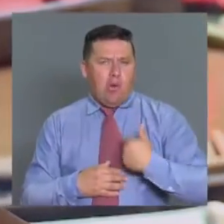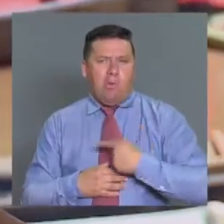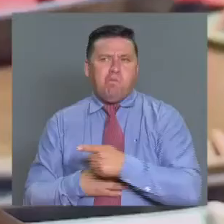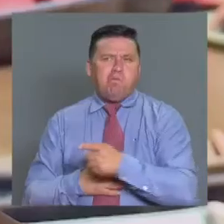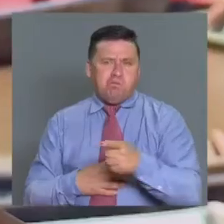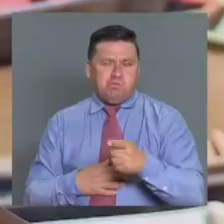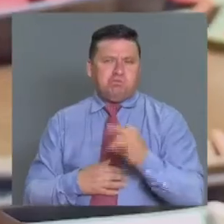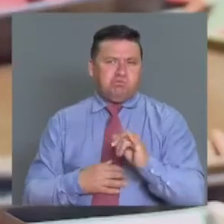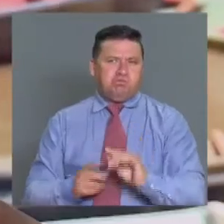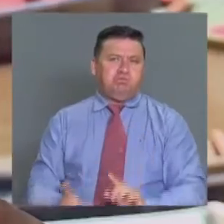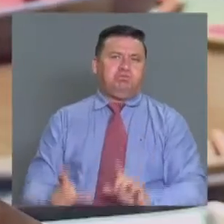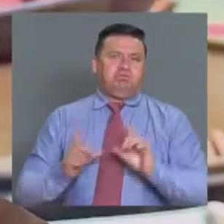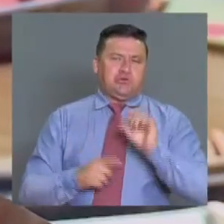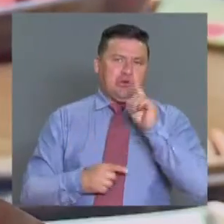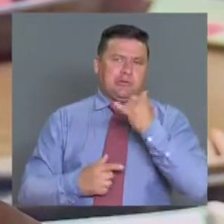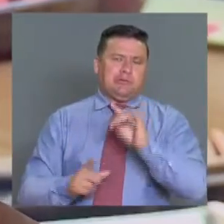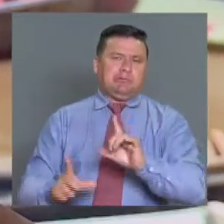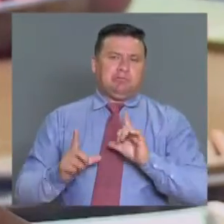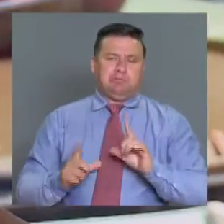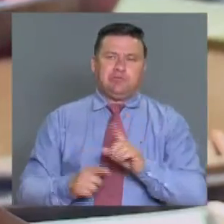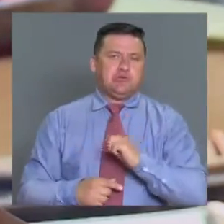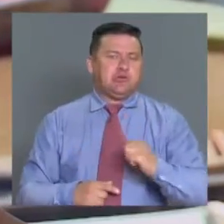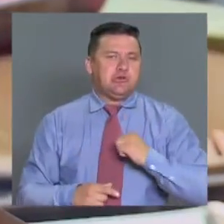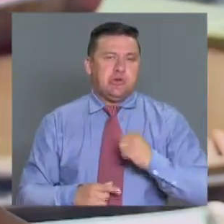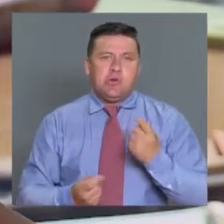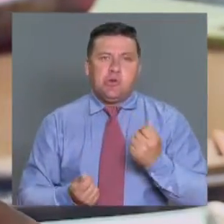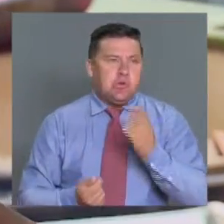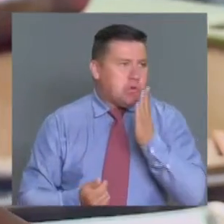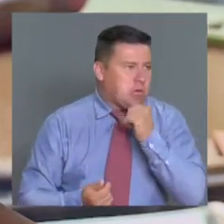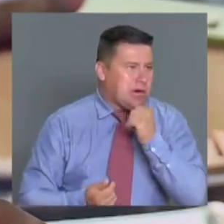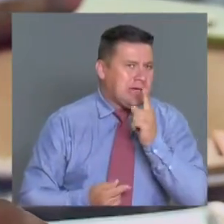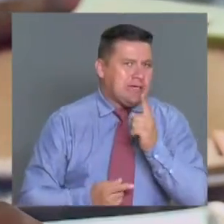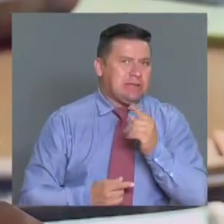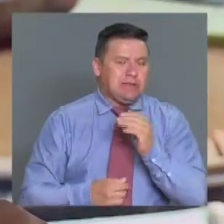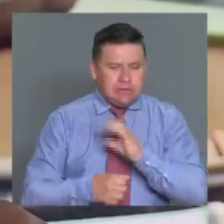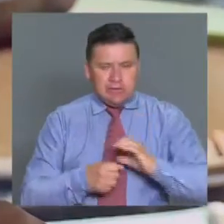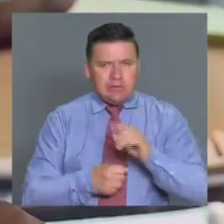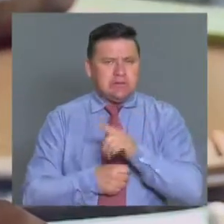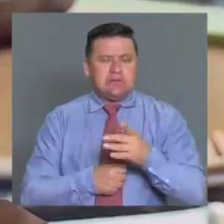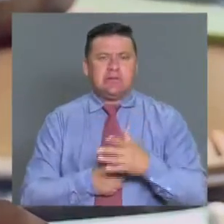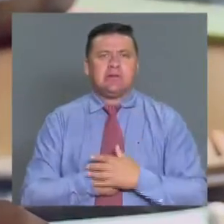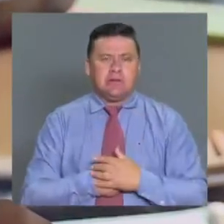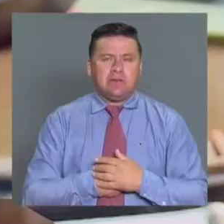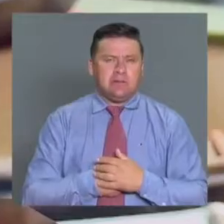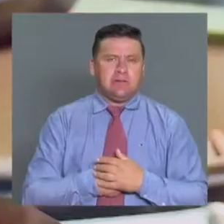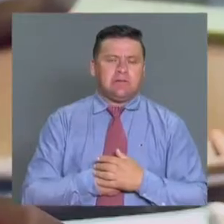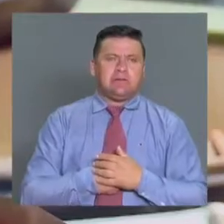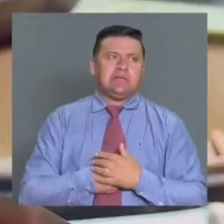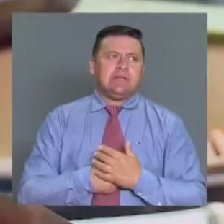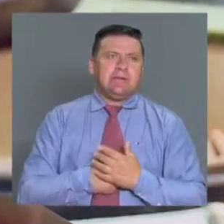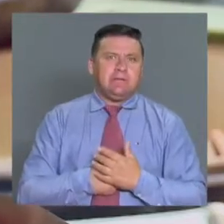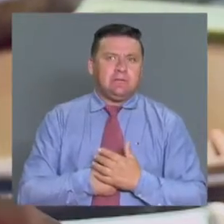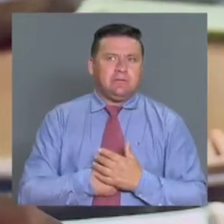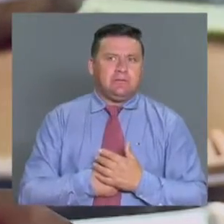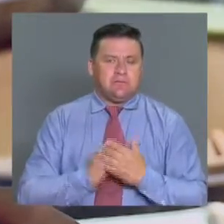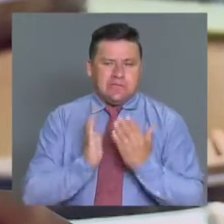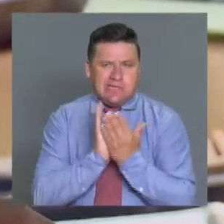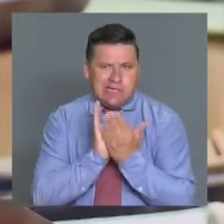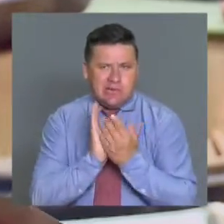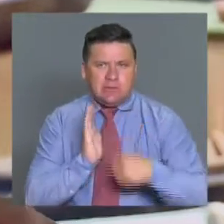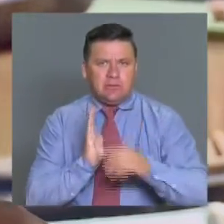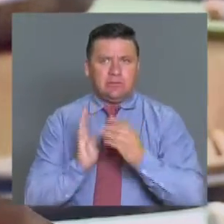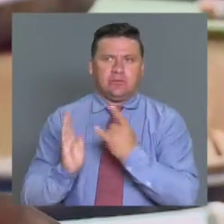salen de su grado 11 no tienen los recursos para salir a la ciudad a pues a iniciar sus estudios